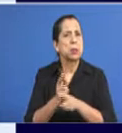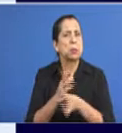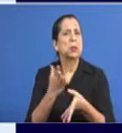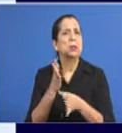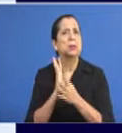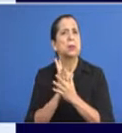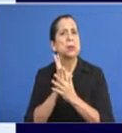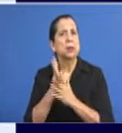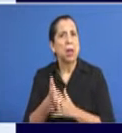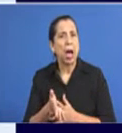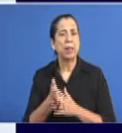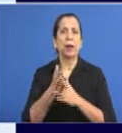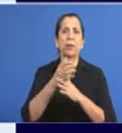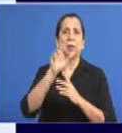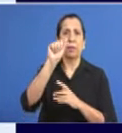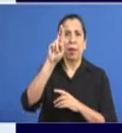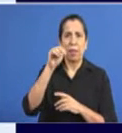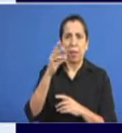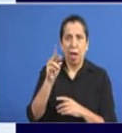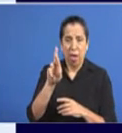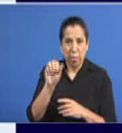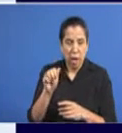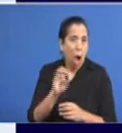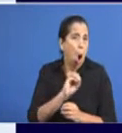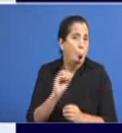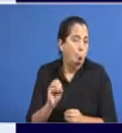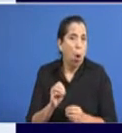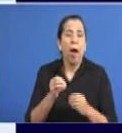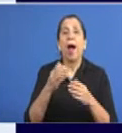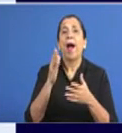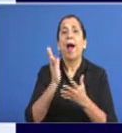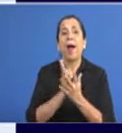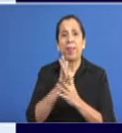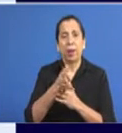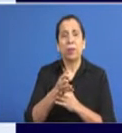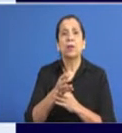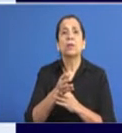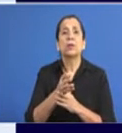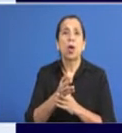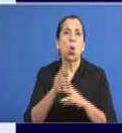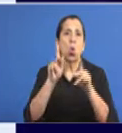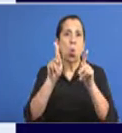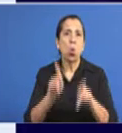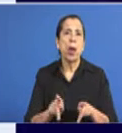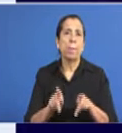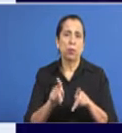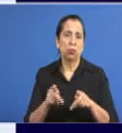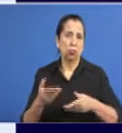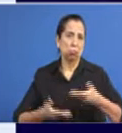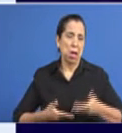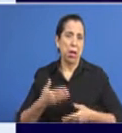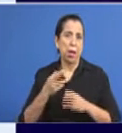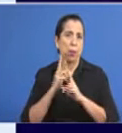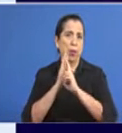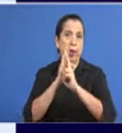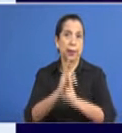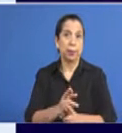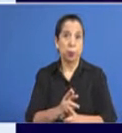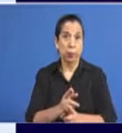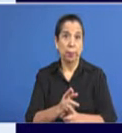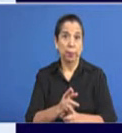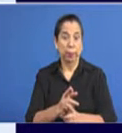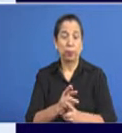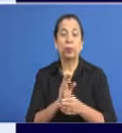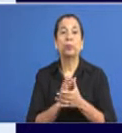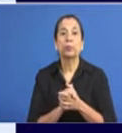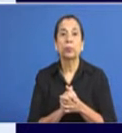través de los algoritmos que le hemos incluido a Andrea o a través de nuestros ejecutivos del call center. Sin embargo, bueno, te cuento que esto,